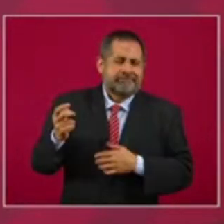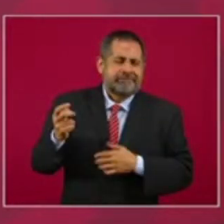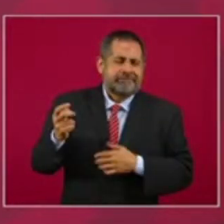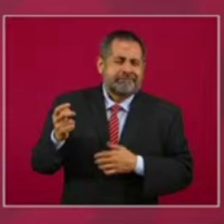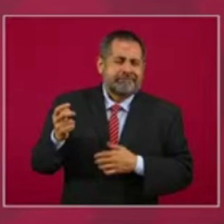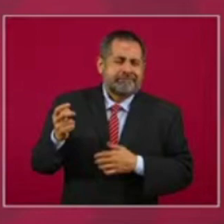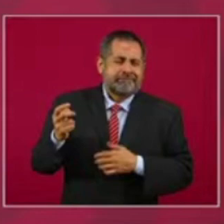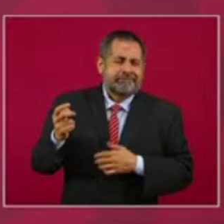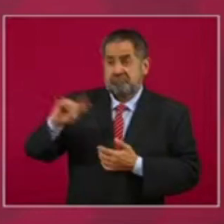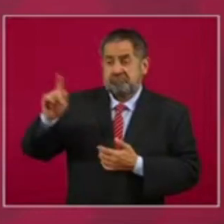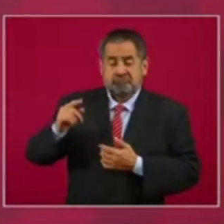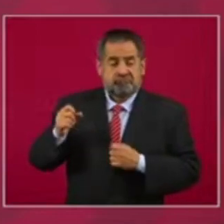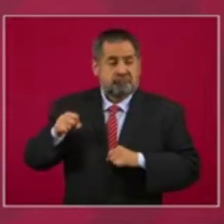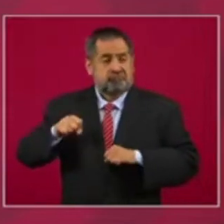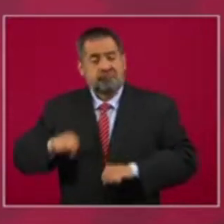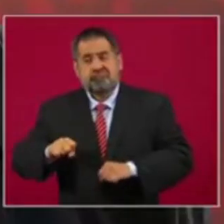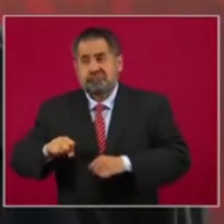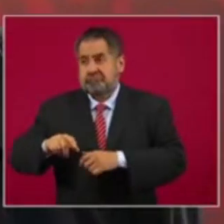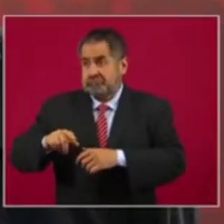prepotencia